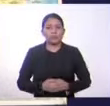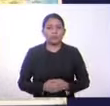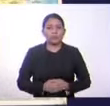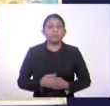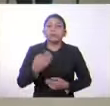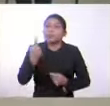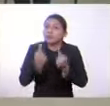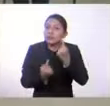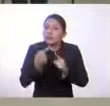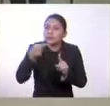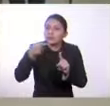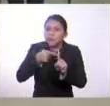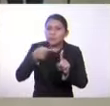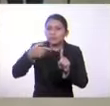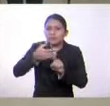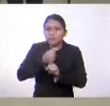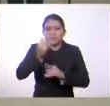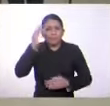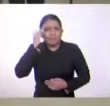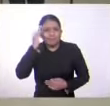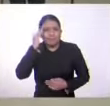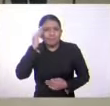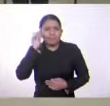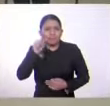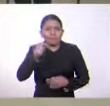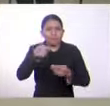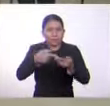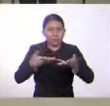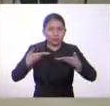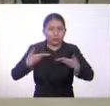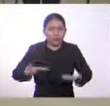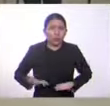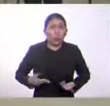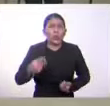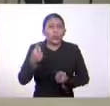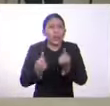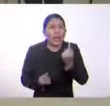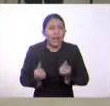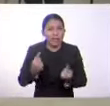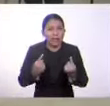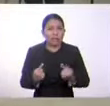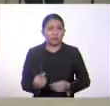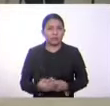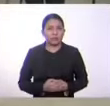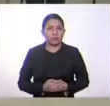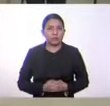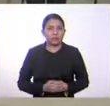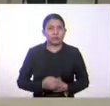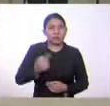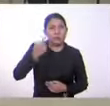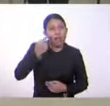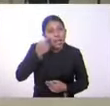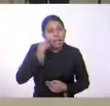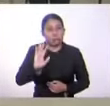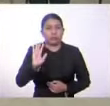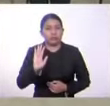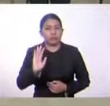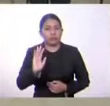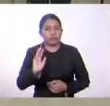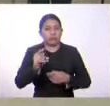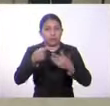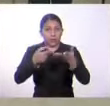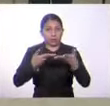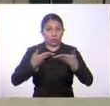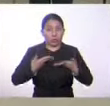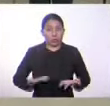propósito entonces del reconocimiento de esos derechos? Como lo decía, si los derechos humanos, al final,